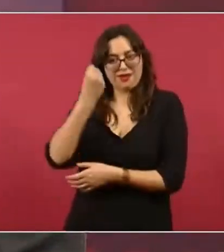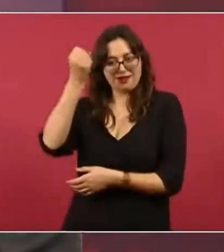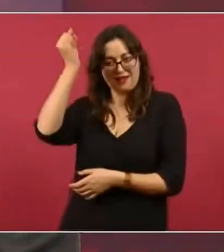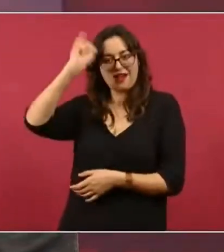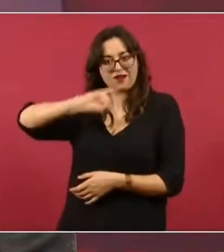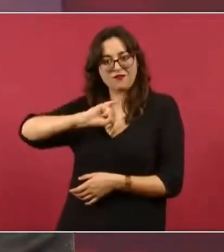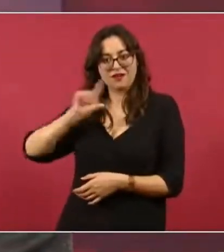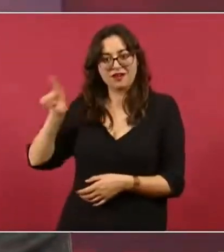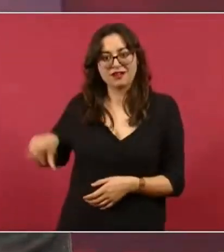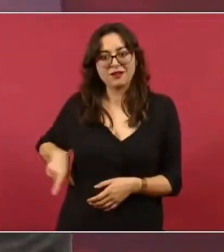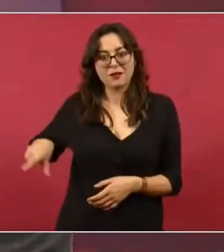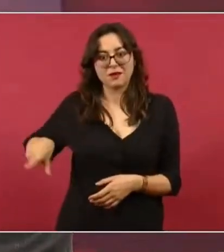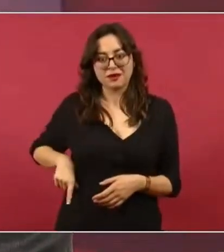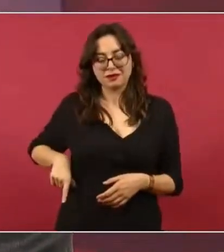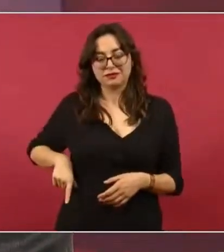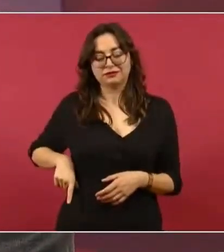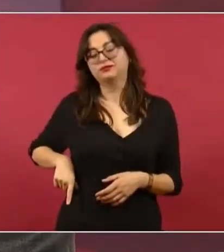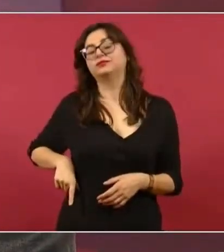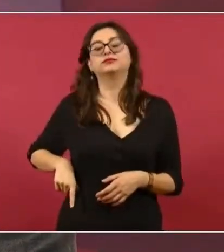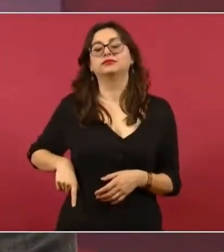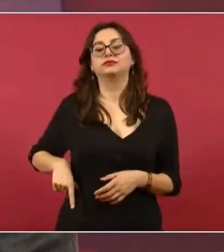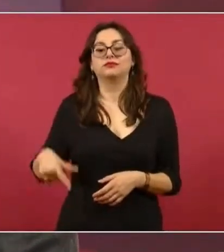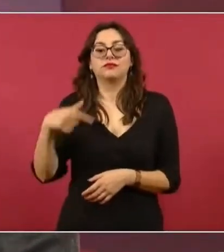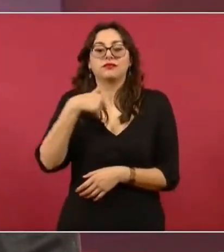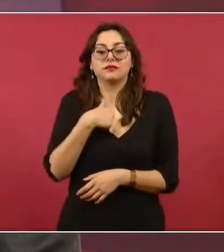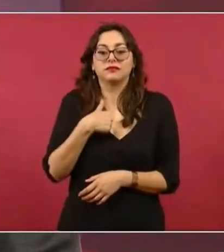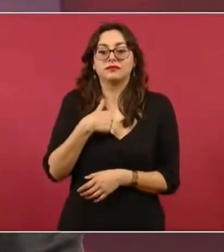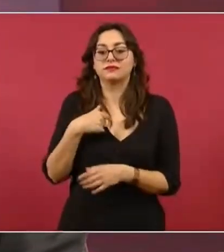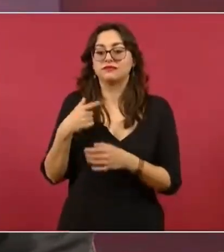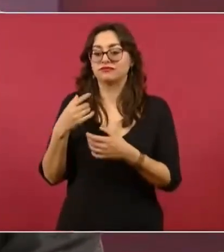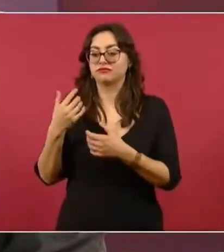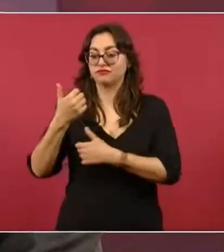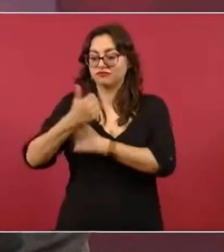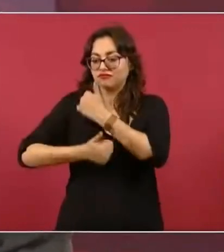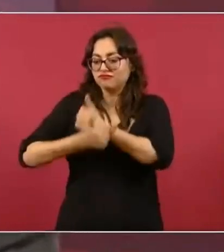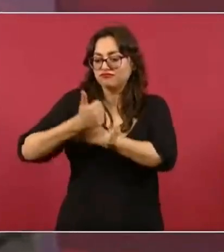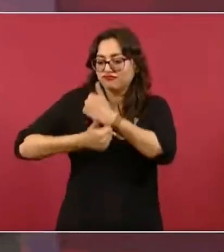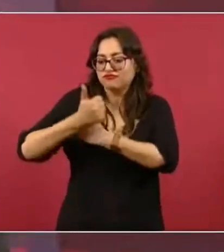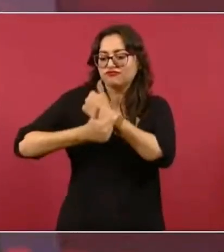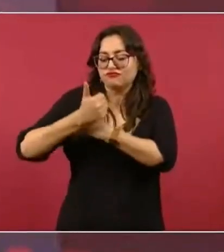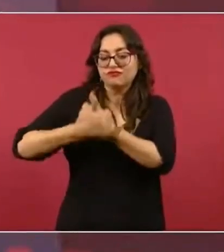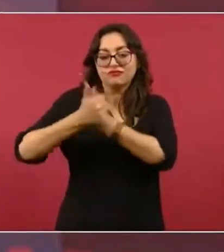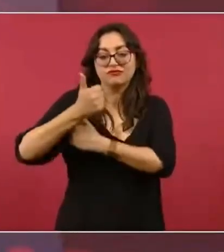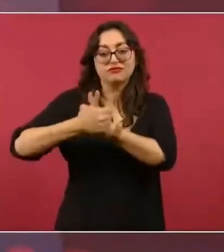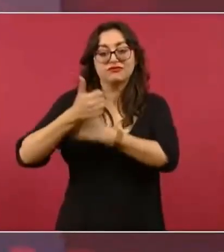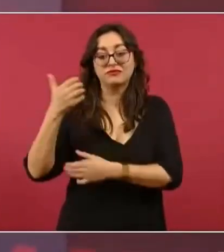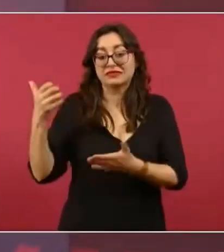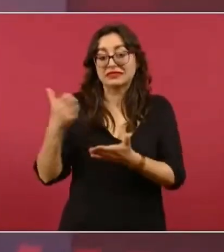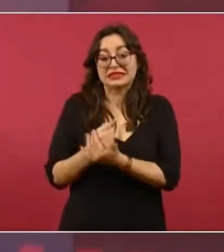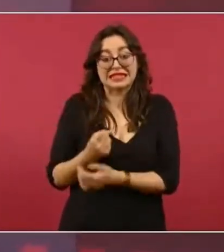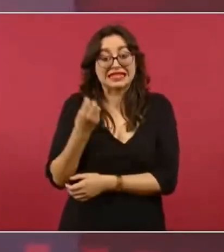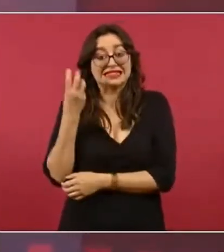10 arriba en las encuestas. Y en el último mes